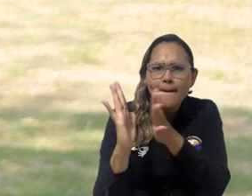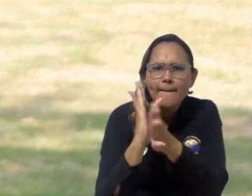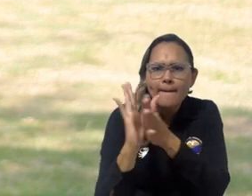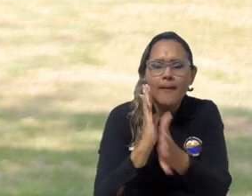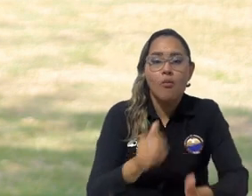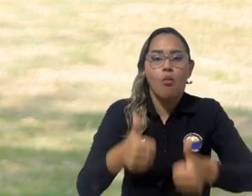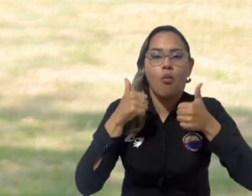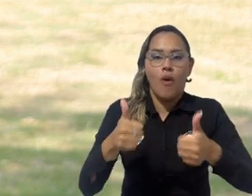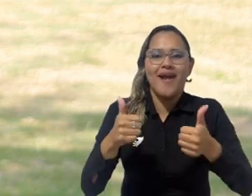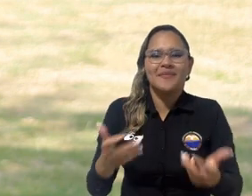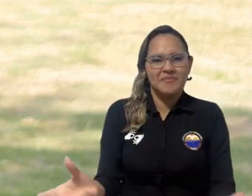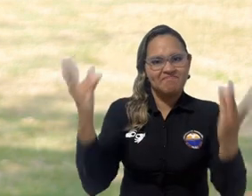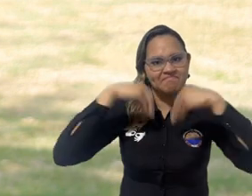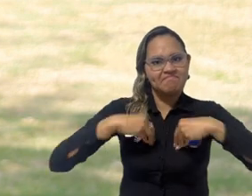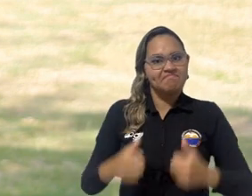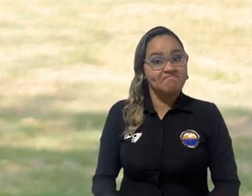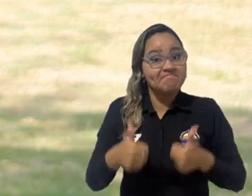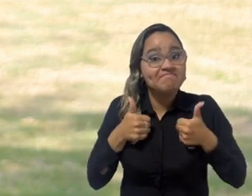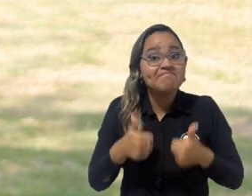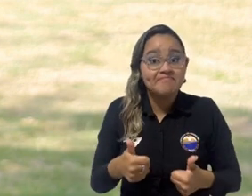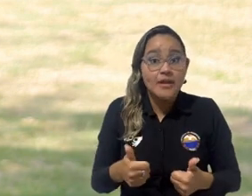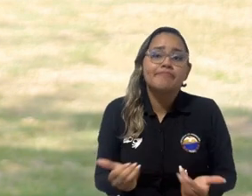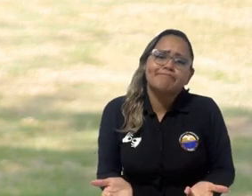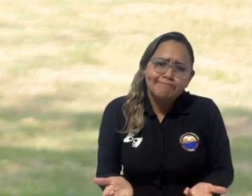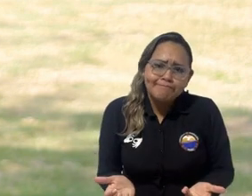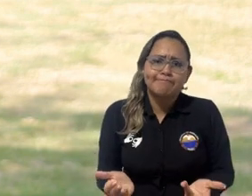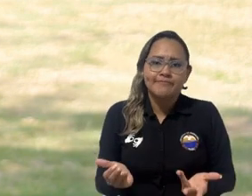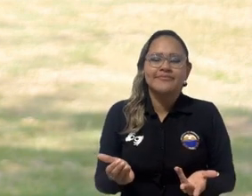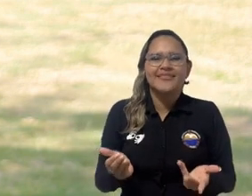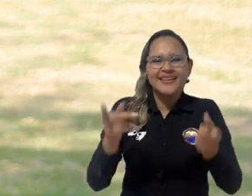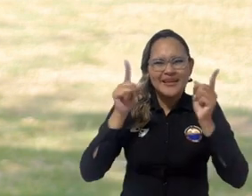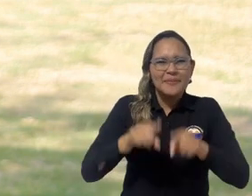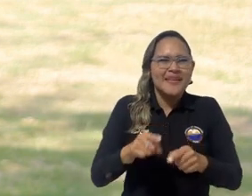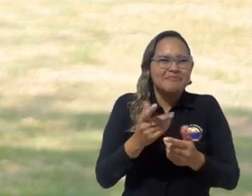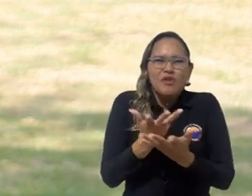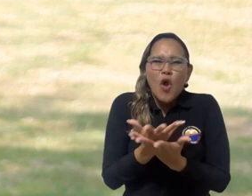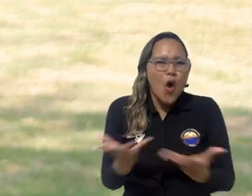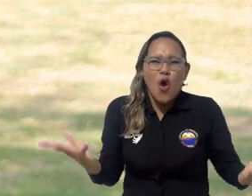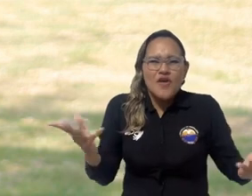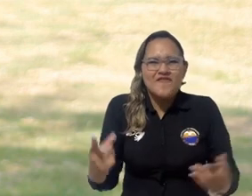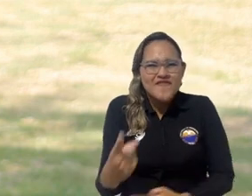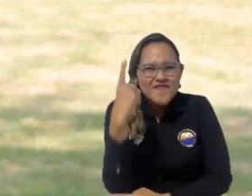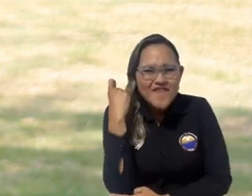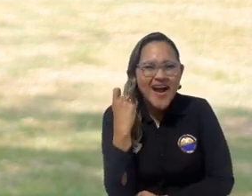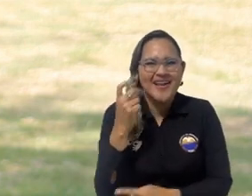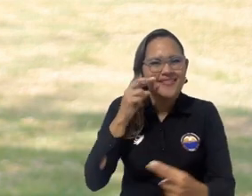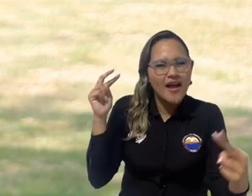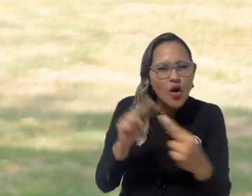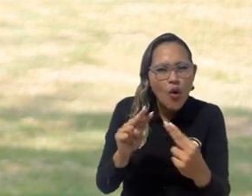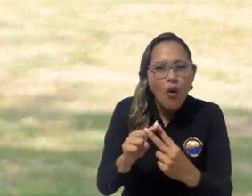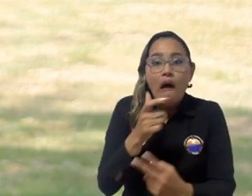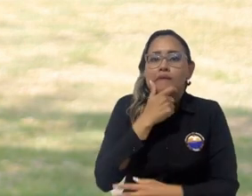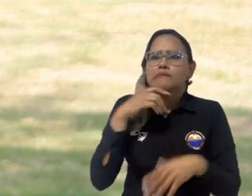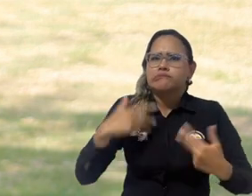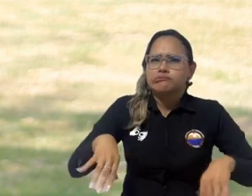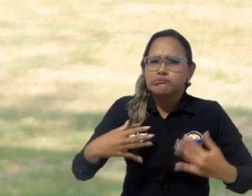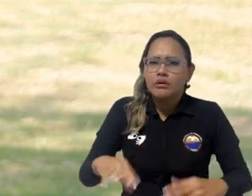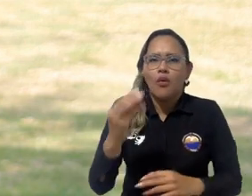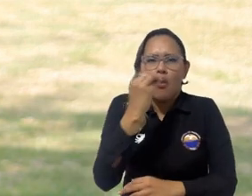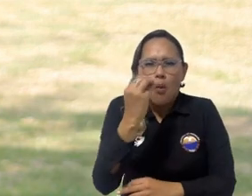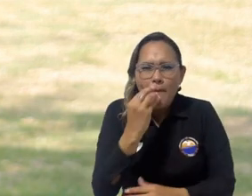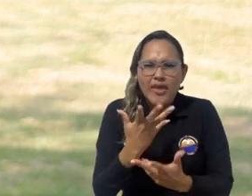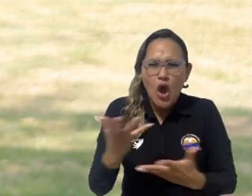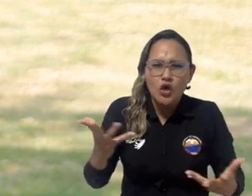una experiencia enriquecedora, además de que hay muchas cosas que uno desconoce al momento de la preparación de alimentos, entonces es como